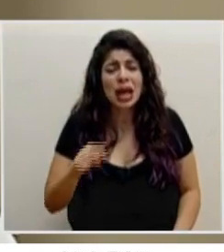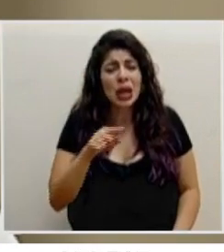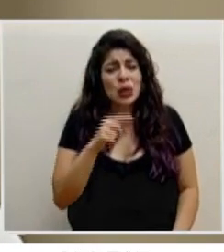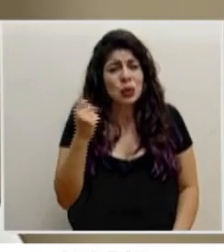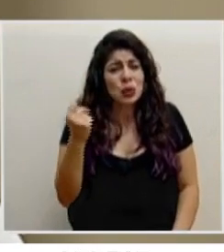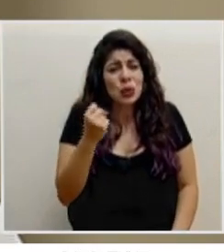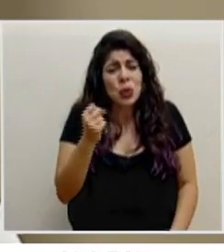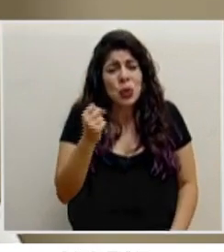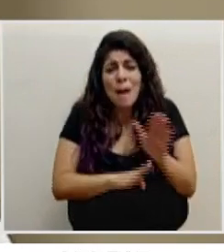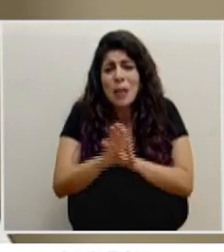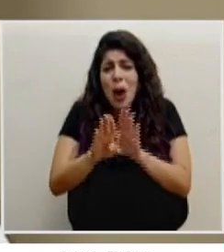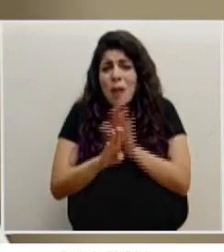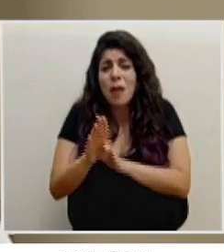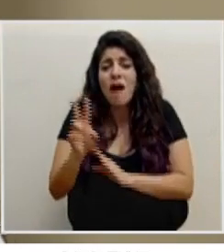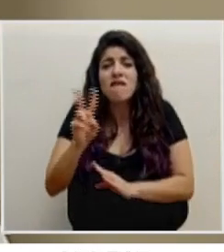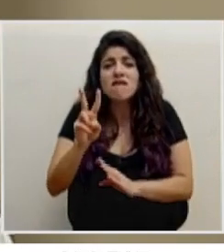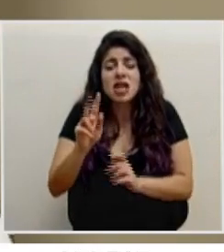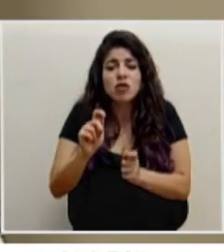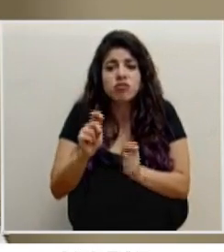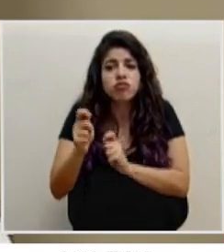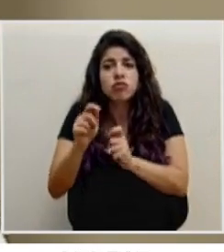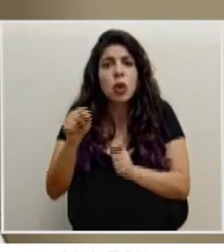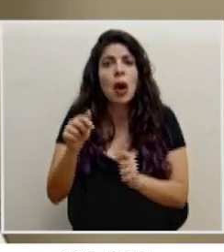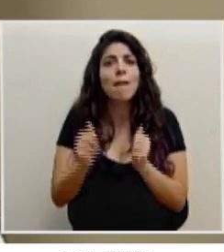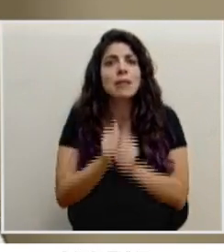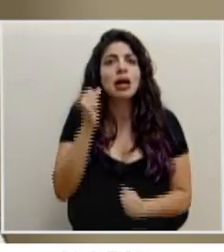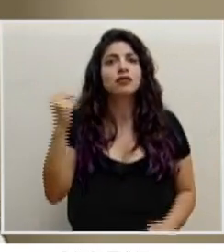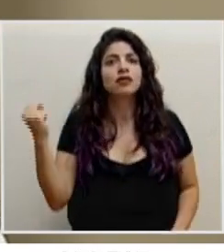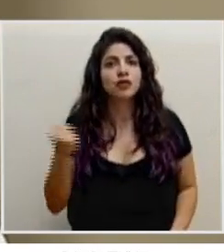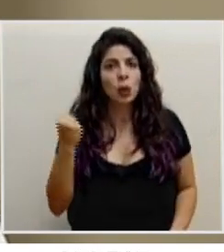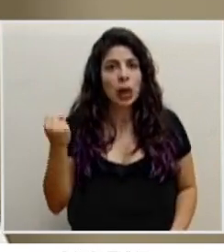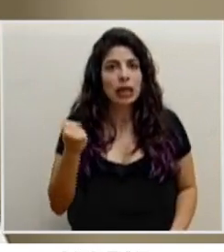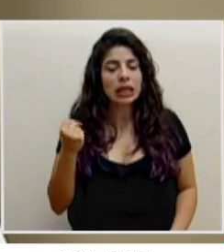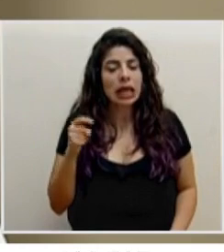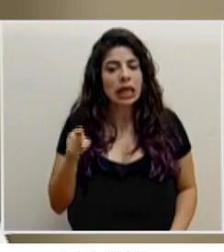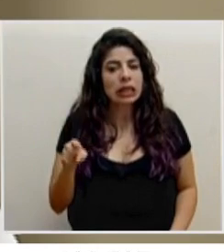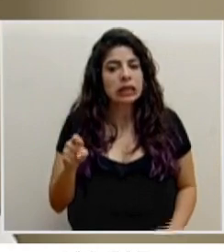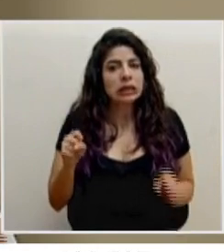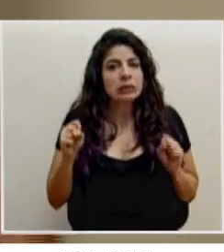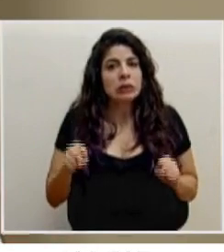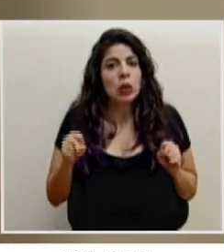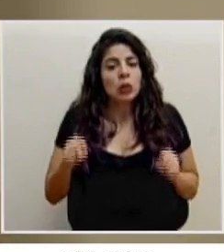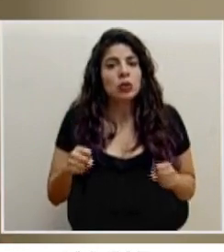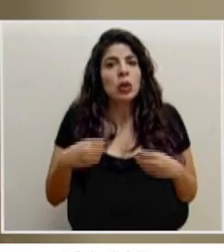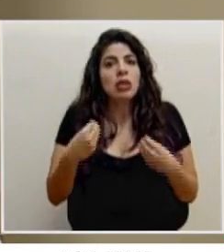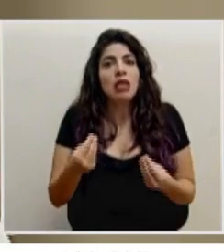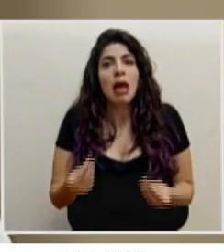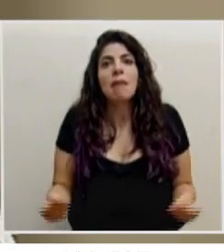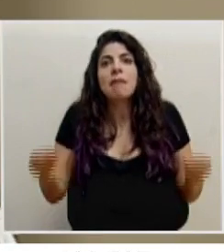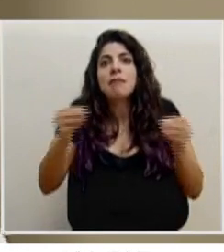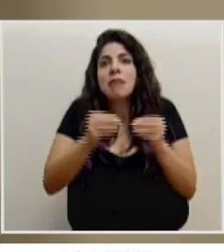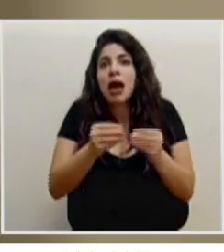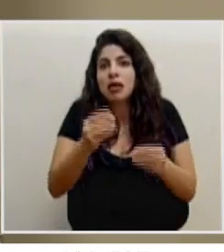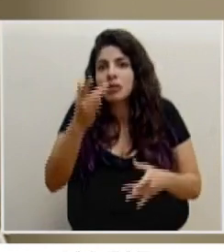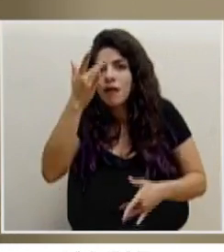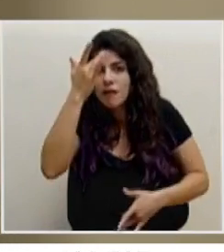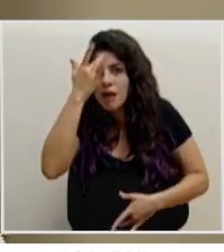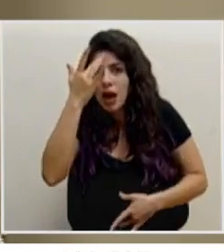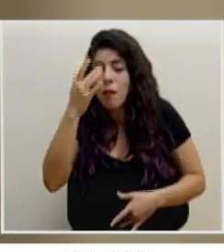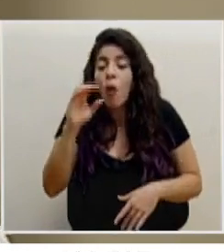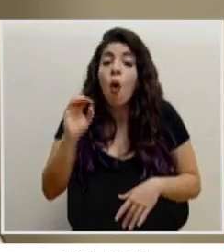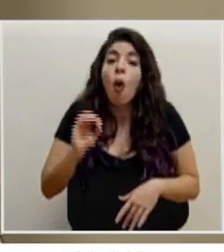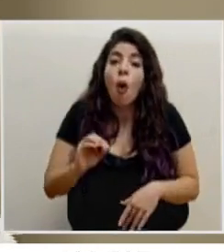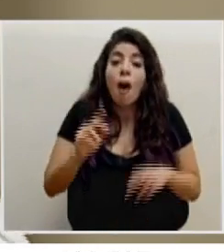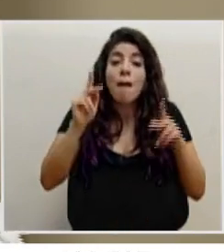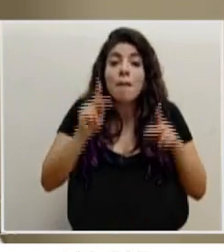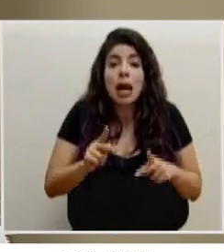en donde hay nuevas variantes que son más agresivas, que podrían generar más enfermedades, más personas enfermas o más personas